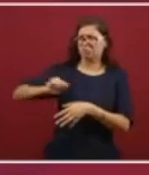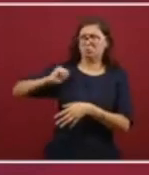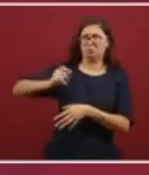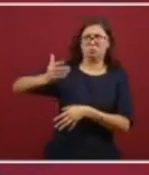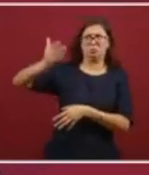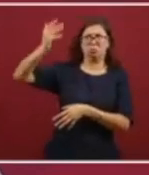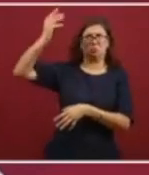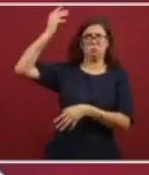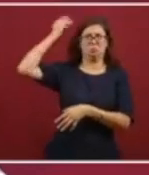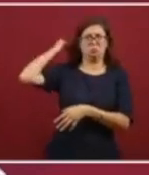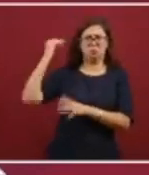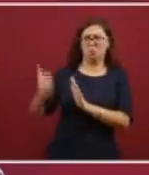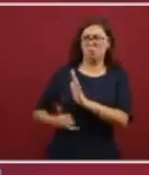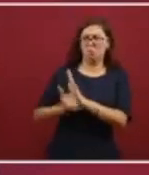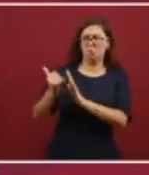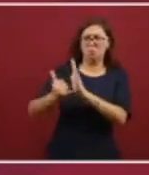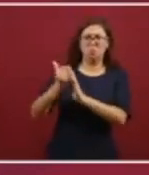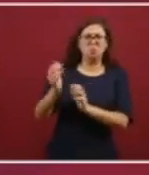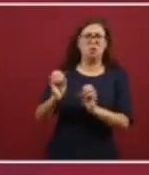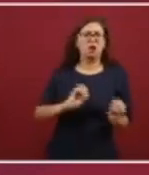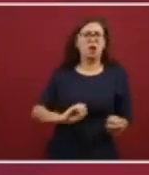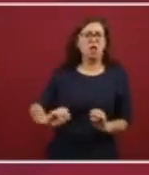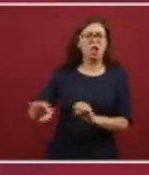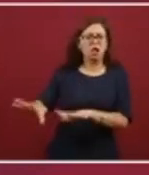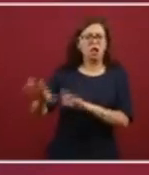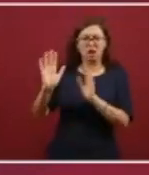se afecta